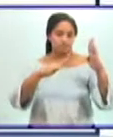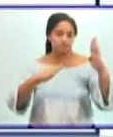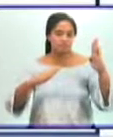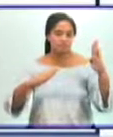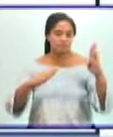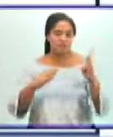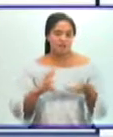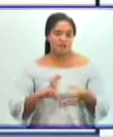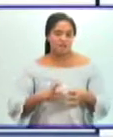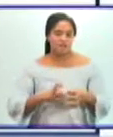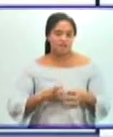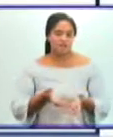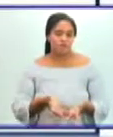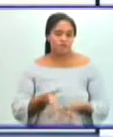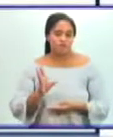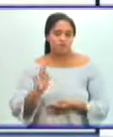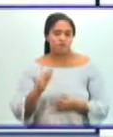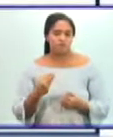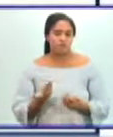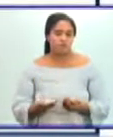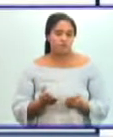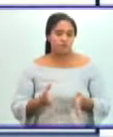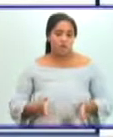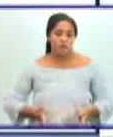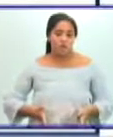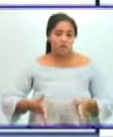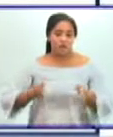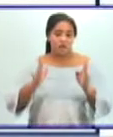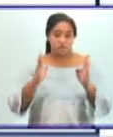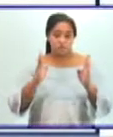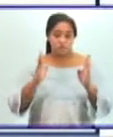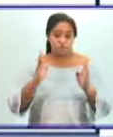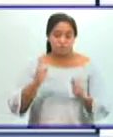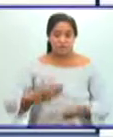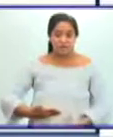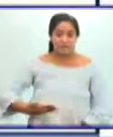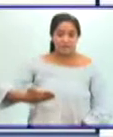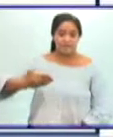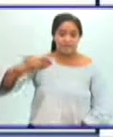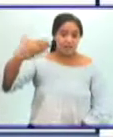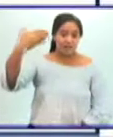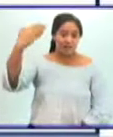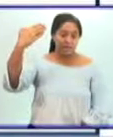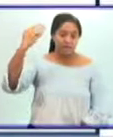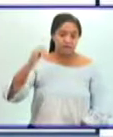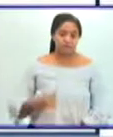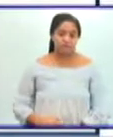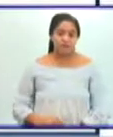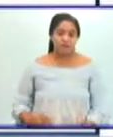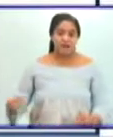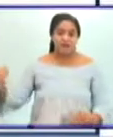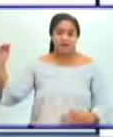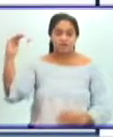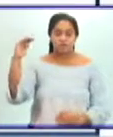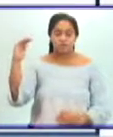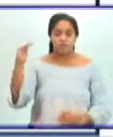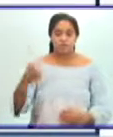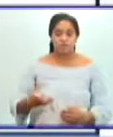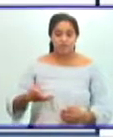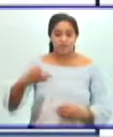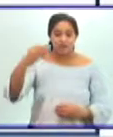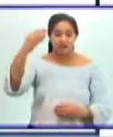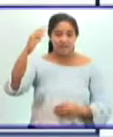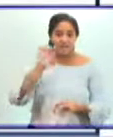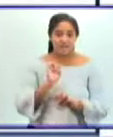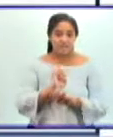hablando de la altura de la pared, de la altura de la señal del tránsito y además